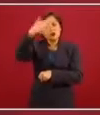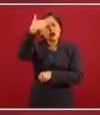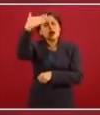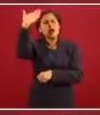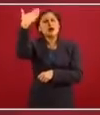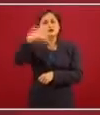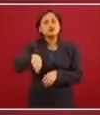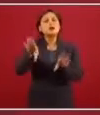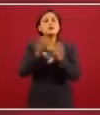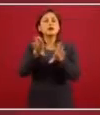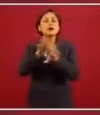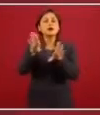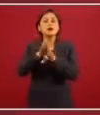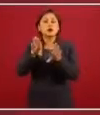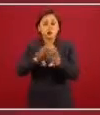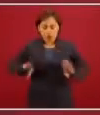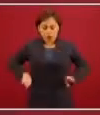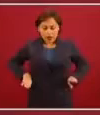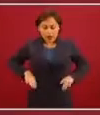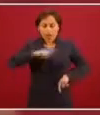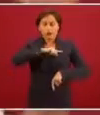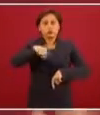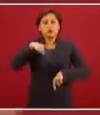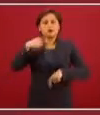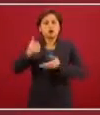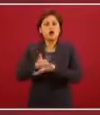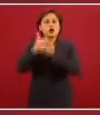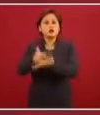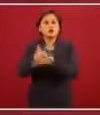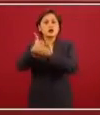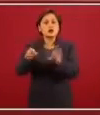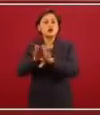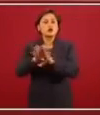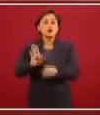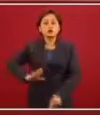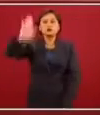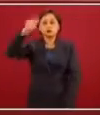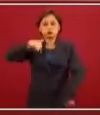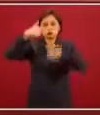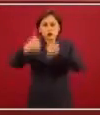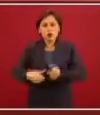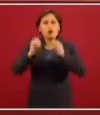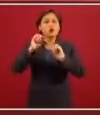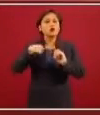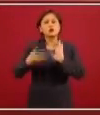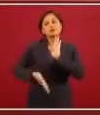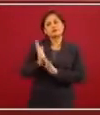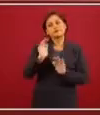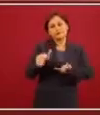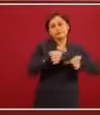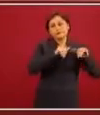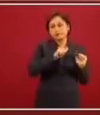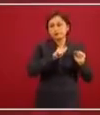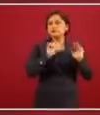salud en forma voluntaria y proactiva. Es decir, en lugar de decir yo me quedo, yo me voy, lo que es mucho más